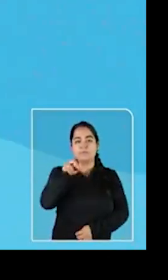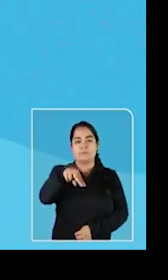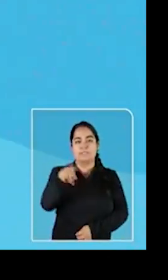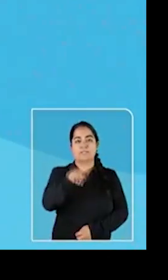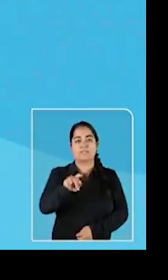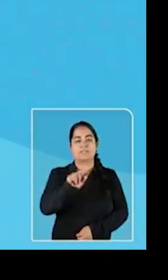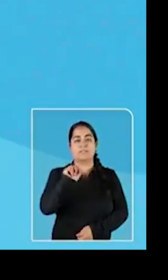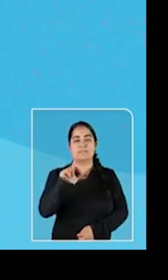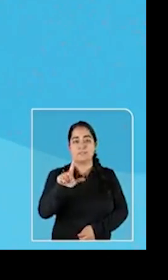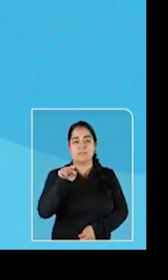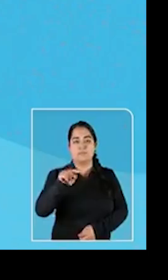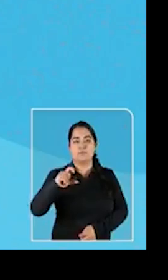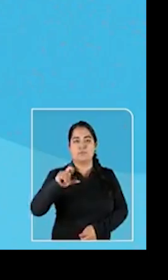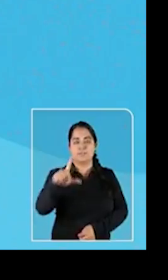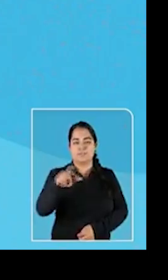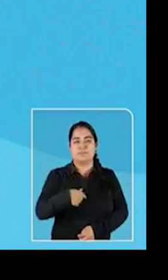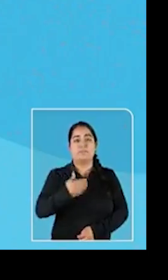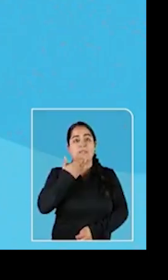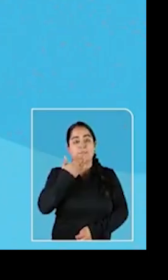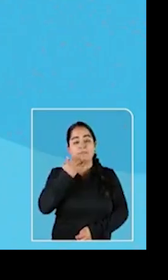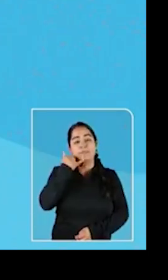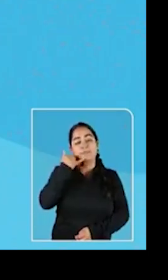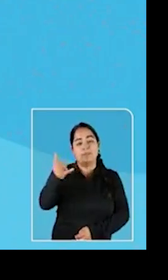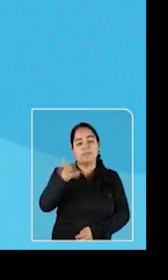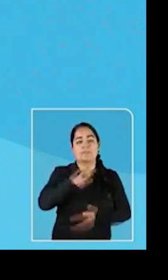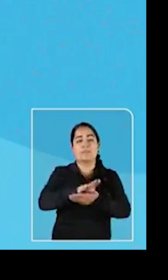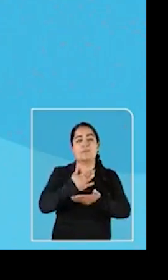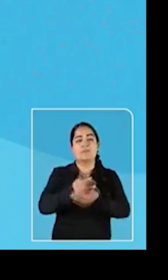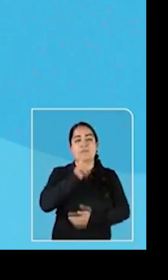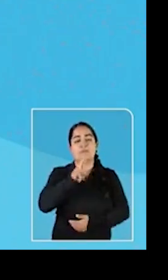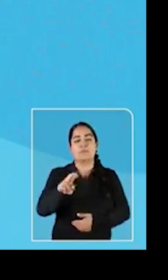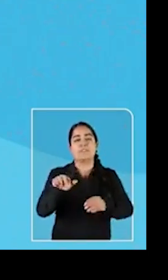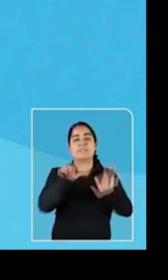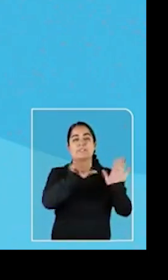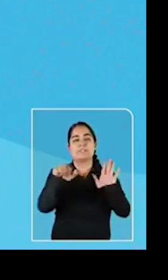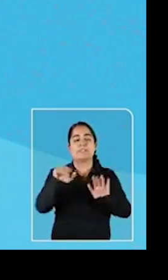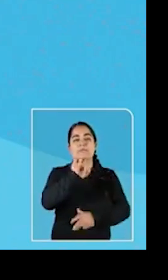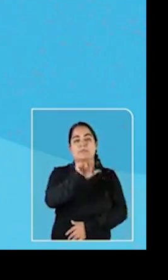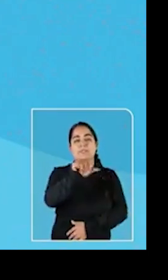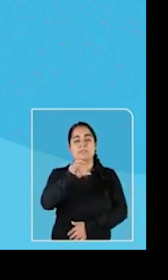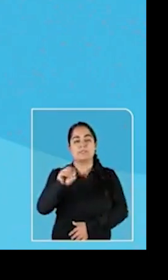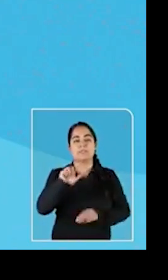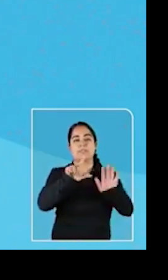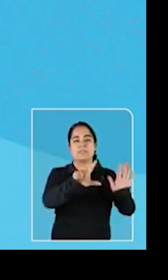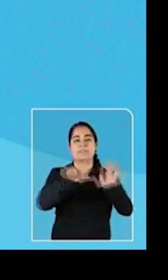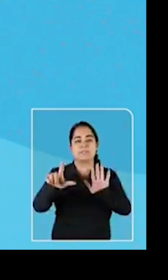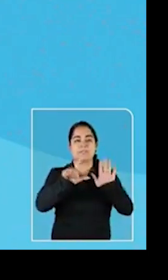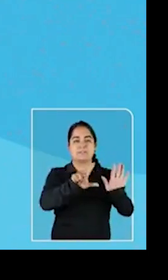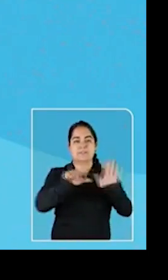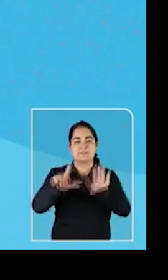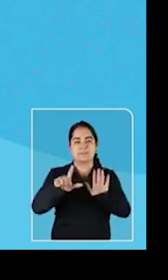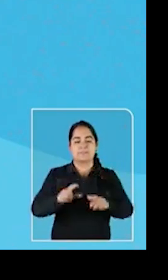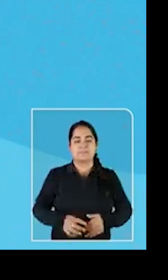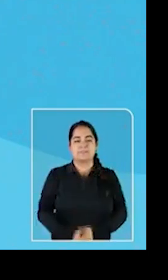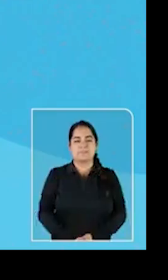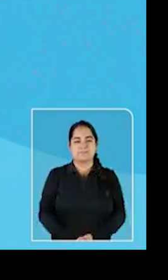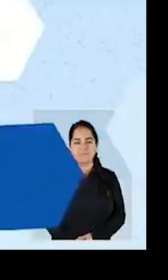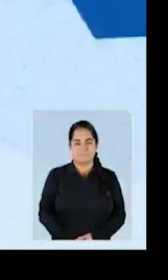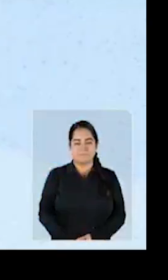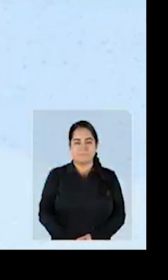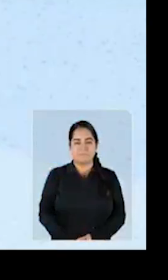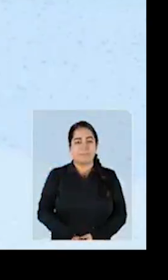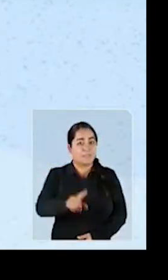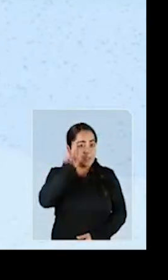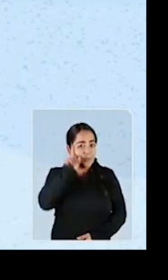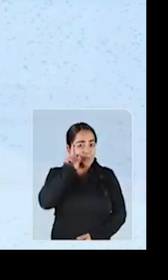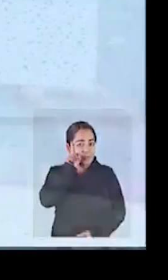para agravarse por un virus respiratorio, ¿ya? O quedar con secuelas por un virus respiratorio, o terminar en la UCI